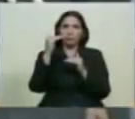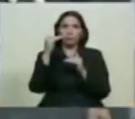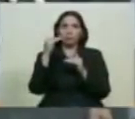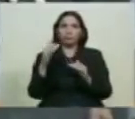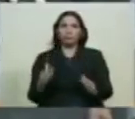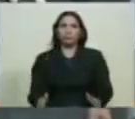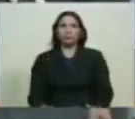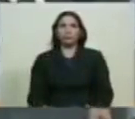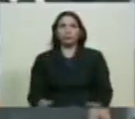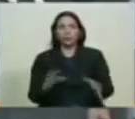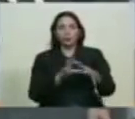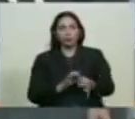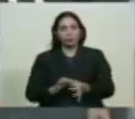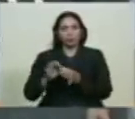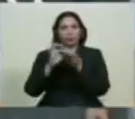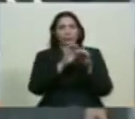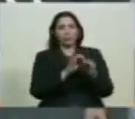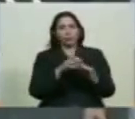de unión cívico-militar.